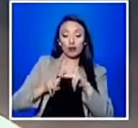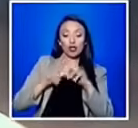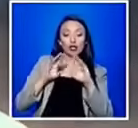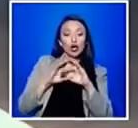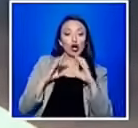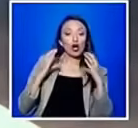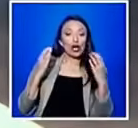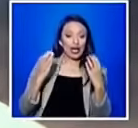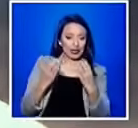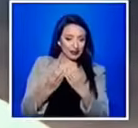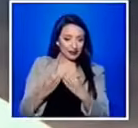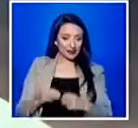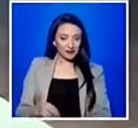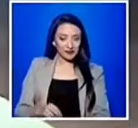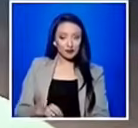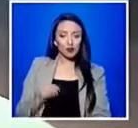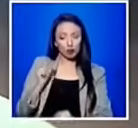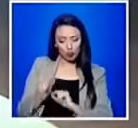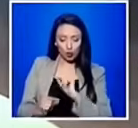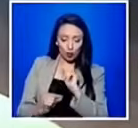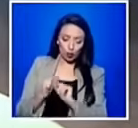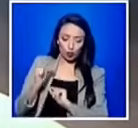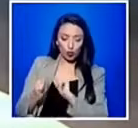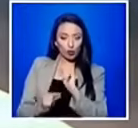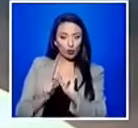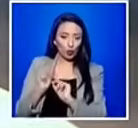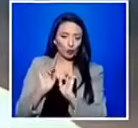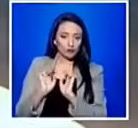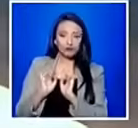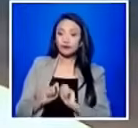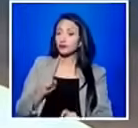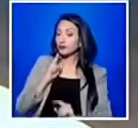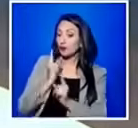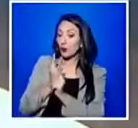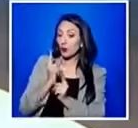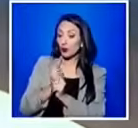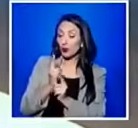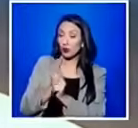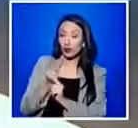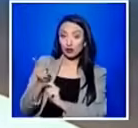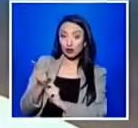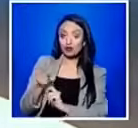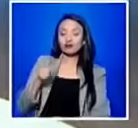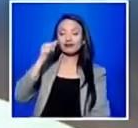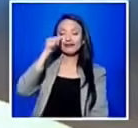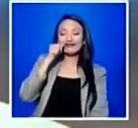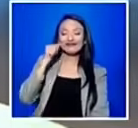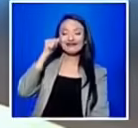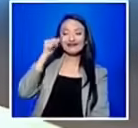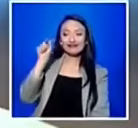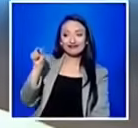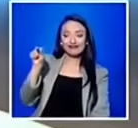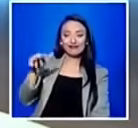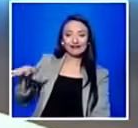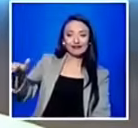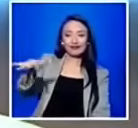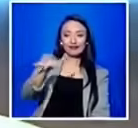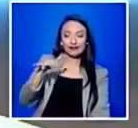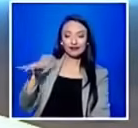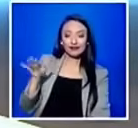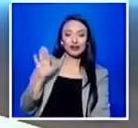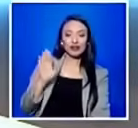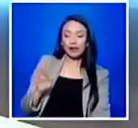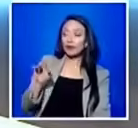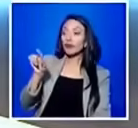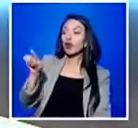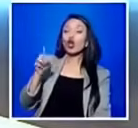ingreso escalonado, progresivo a las aulas. Por eso nos enlazamos nuevamente con Andreita Marín, ella continúa en la unidad educativa